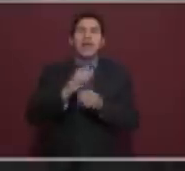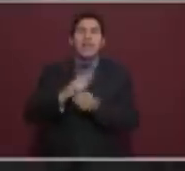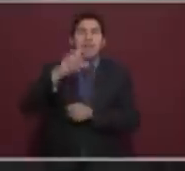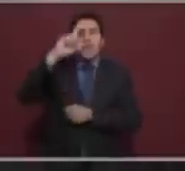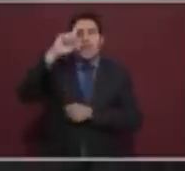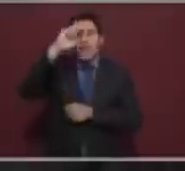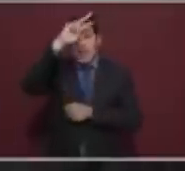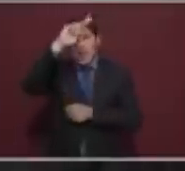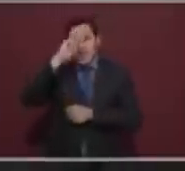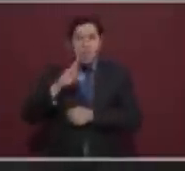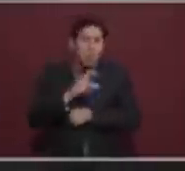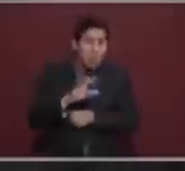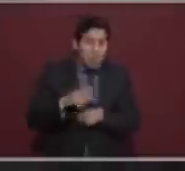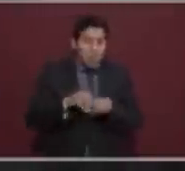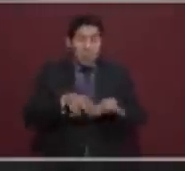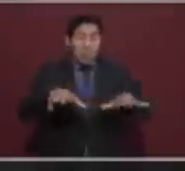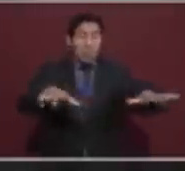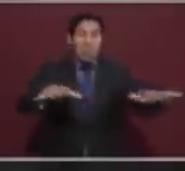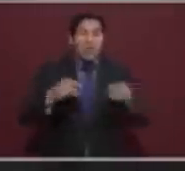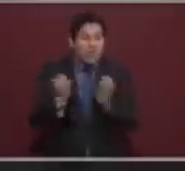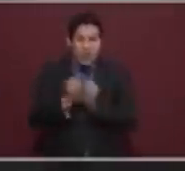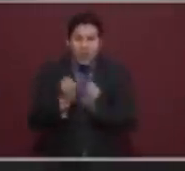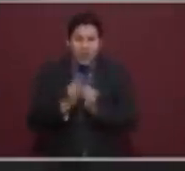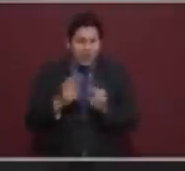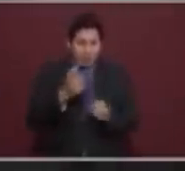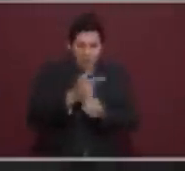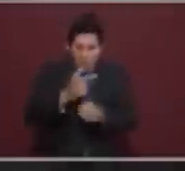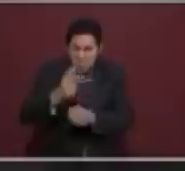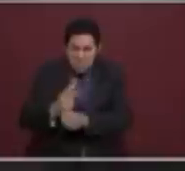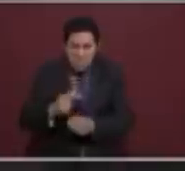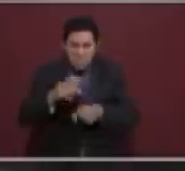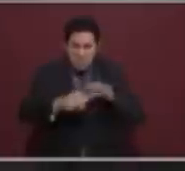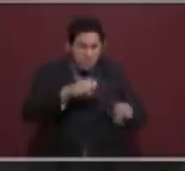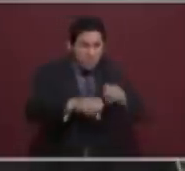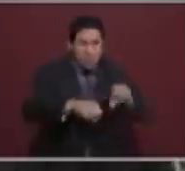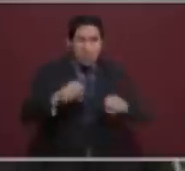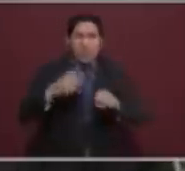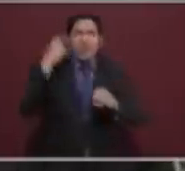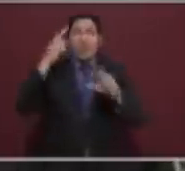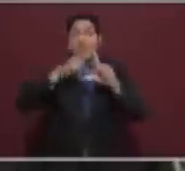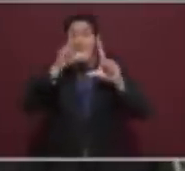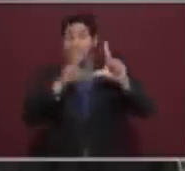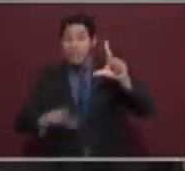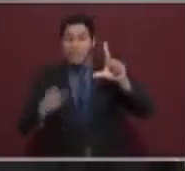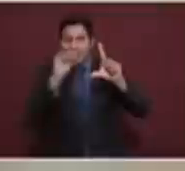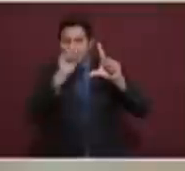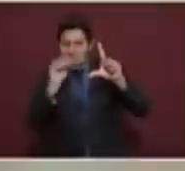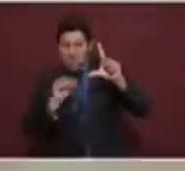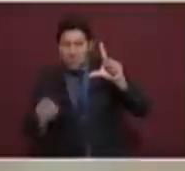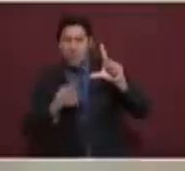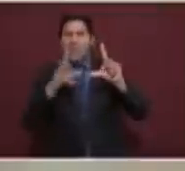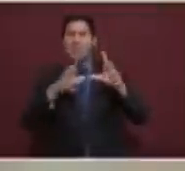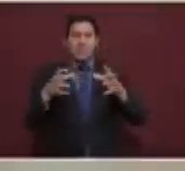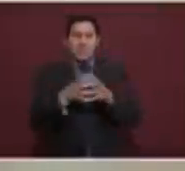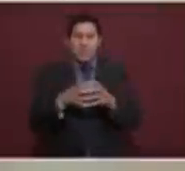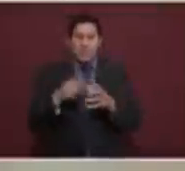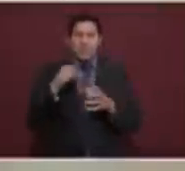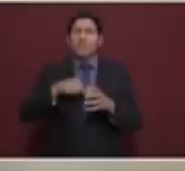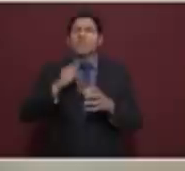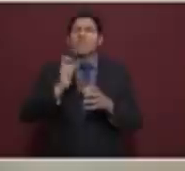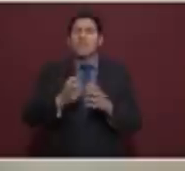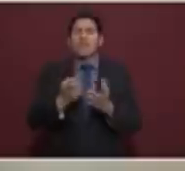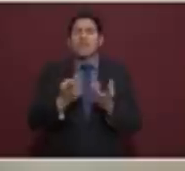cada una de las regiones va a tener su capacidad operativa para contener acotar y evitar